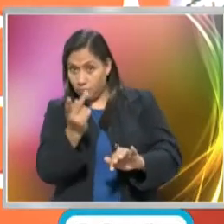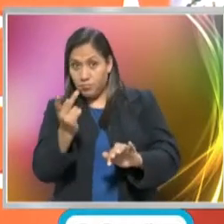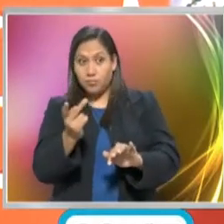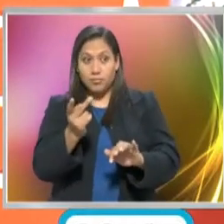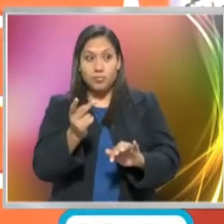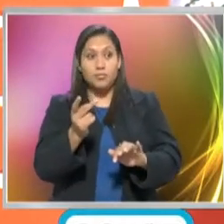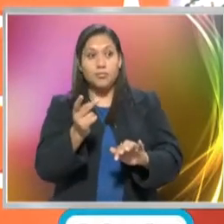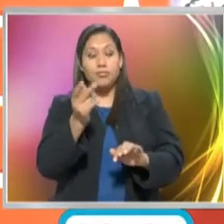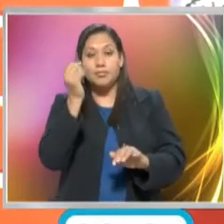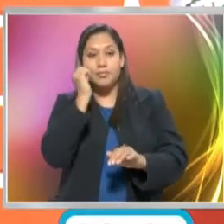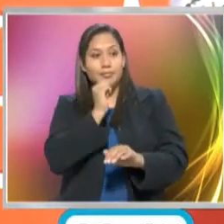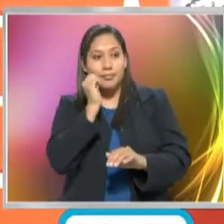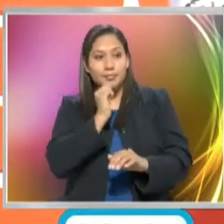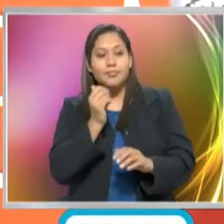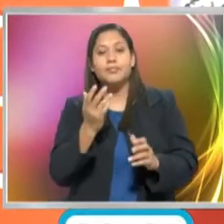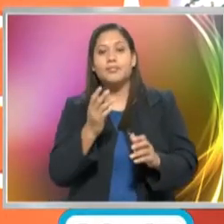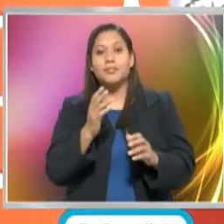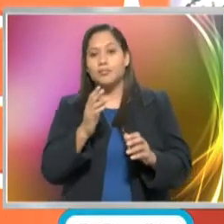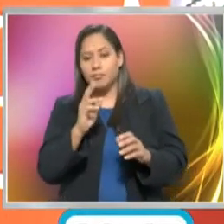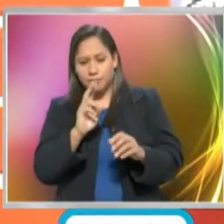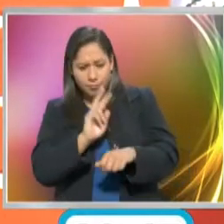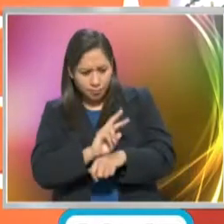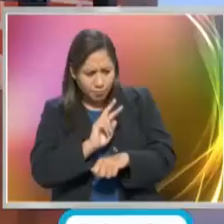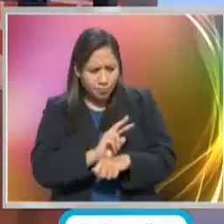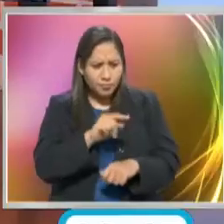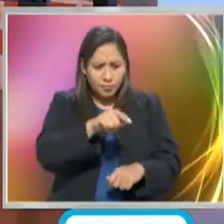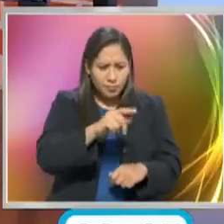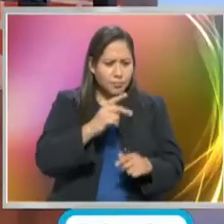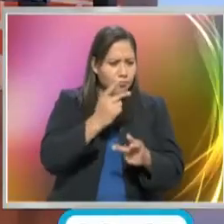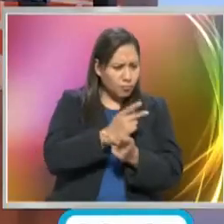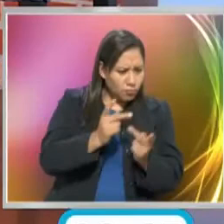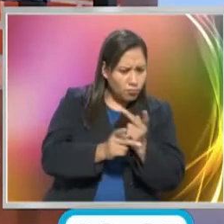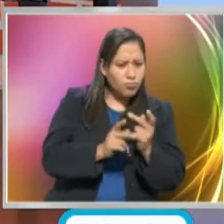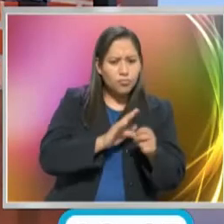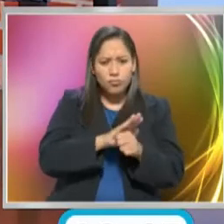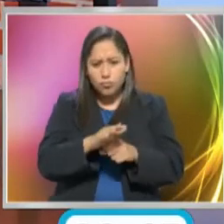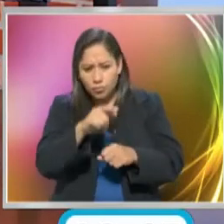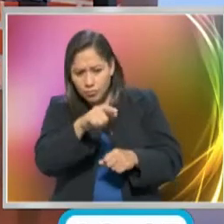que haya muchos clientes, que haya muchas personas que estén